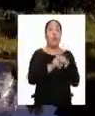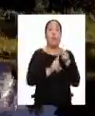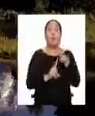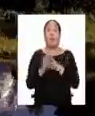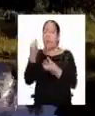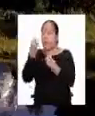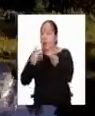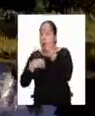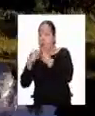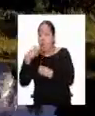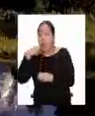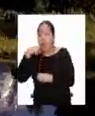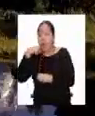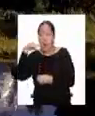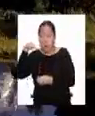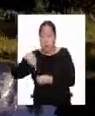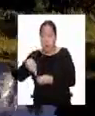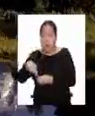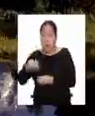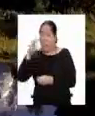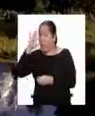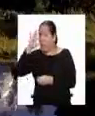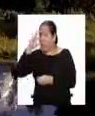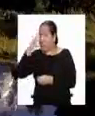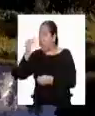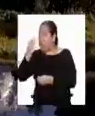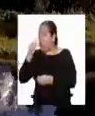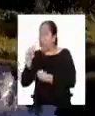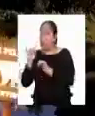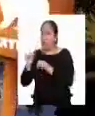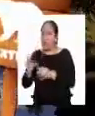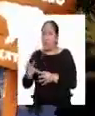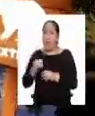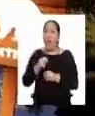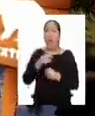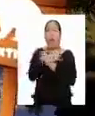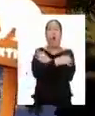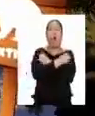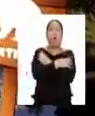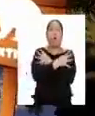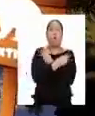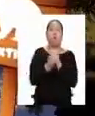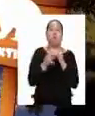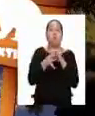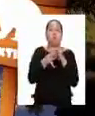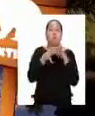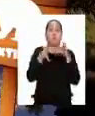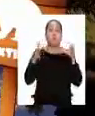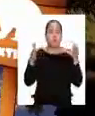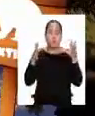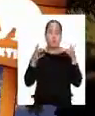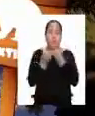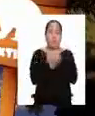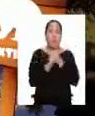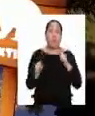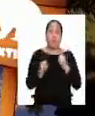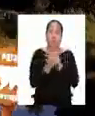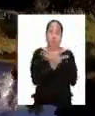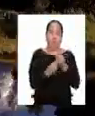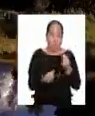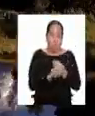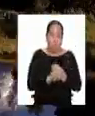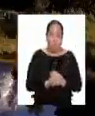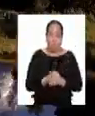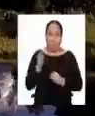alimentarse de la carroña que los lobos dejaban, aumentando su población y salvándose de la extinción que los amenazaba. Lo